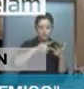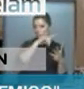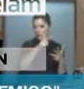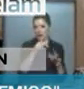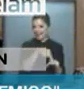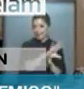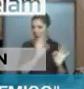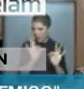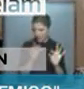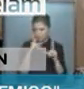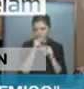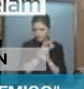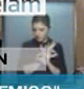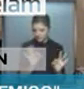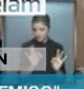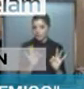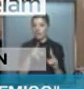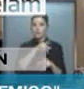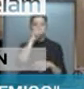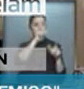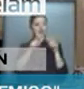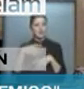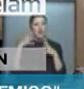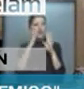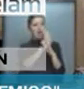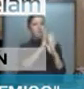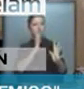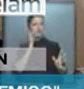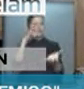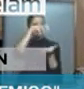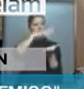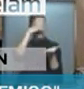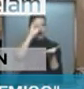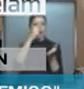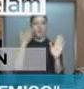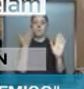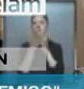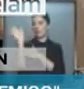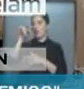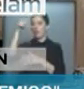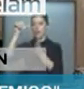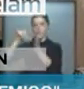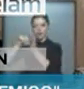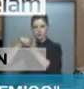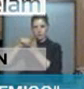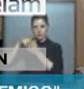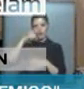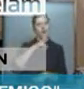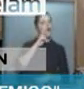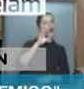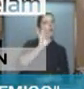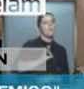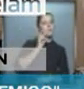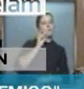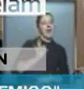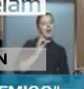había nada. Teníamos gente haciendo cola en las embajadas para irse. No te estoy comparando con el 2003 porque sería fácil para